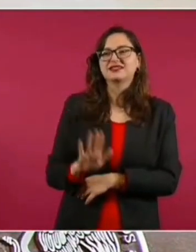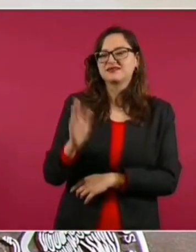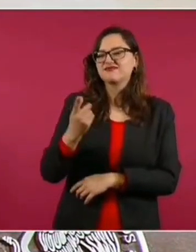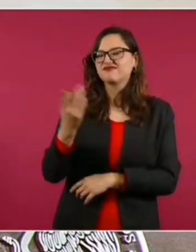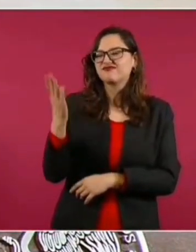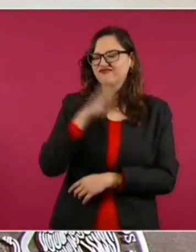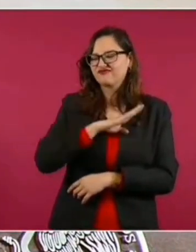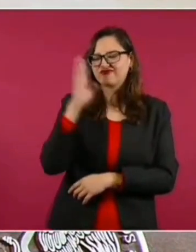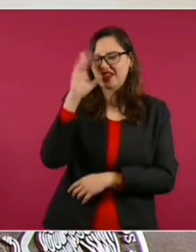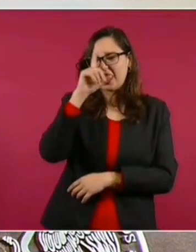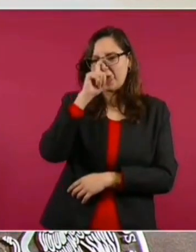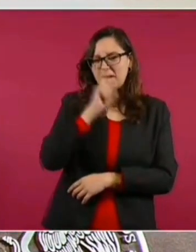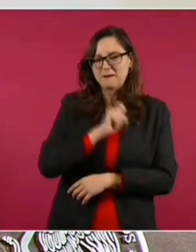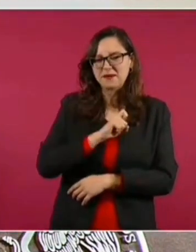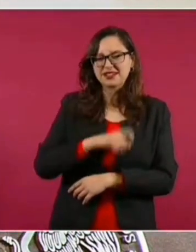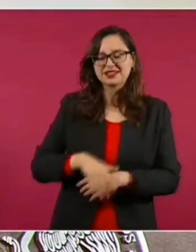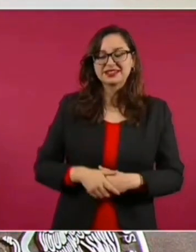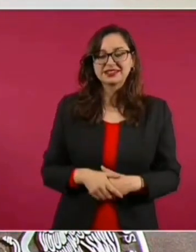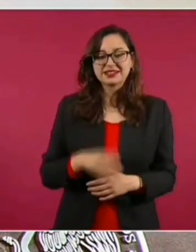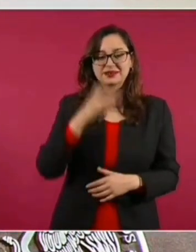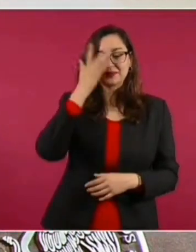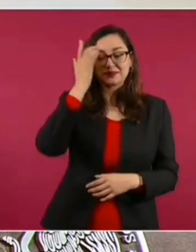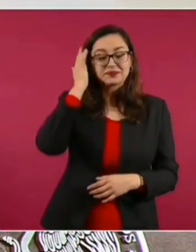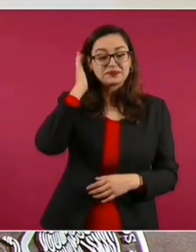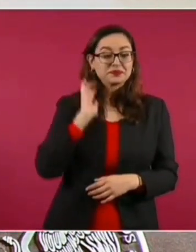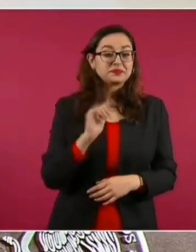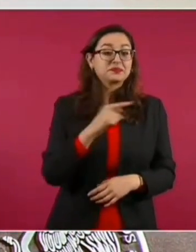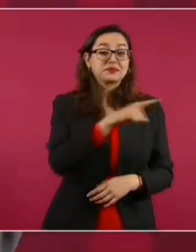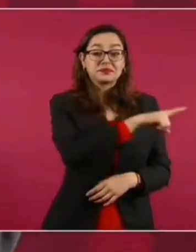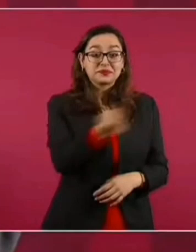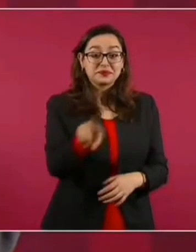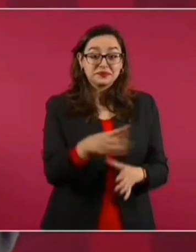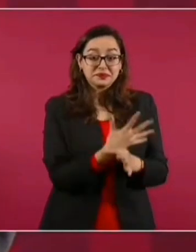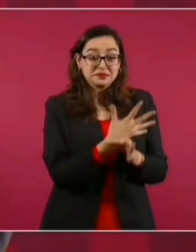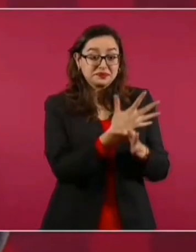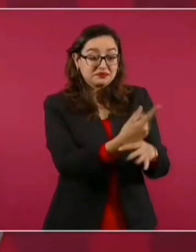Y hace poco decían que ya andaba yo